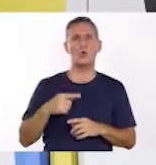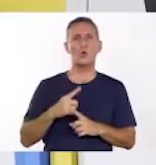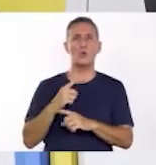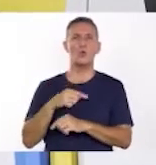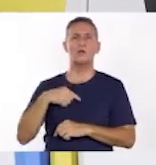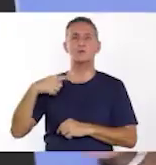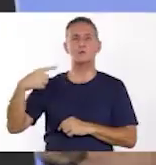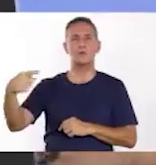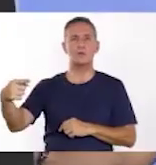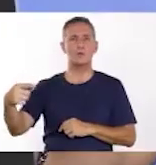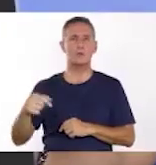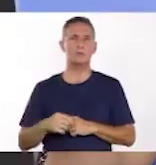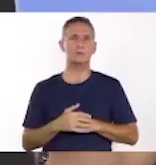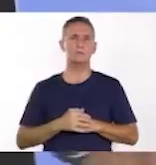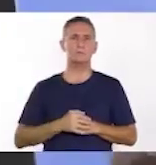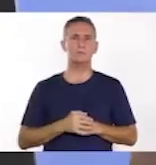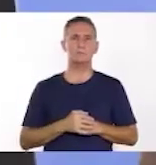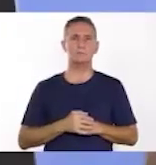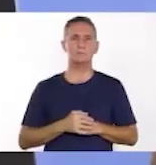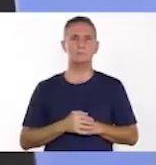regular.